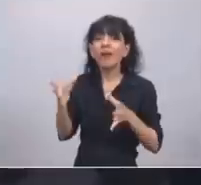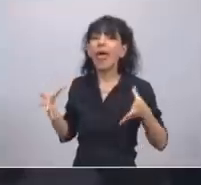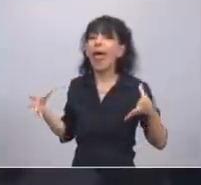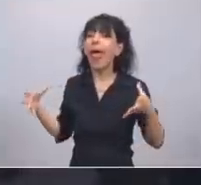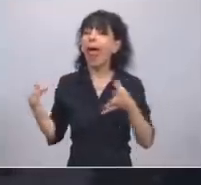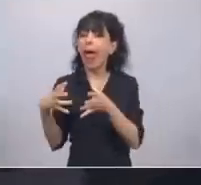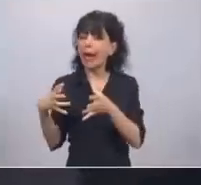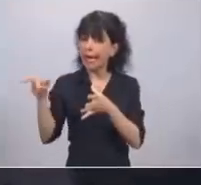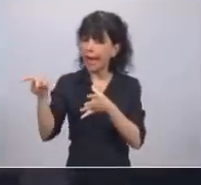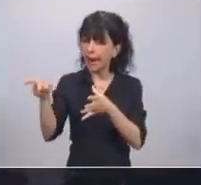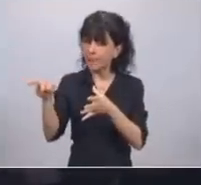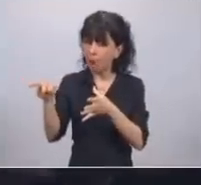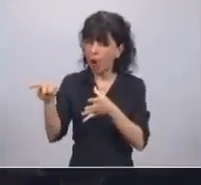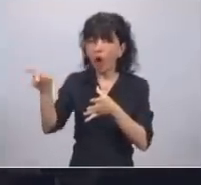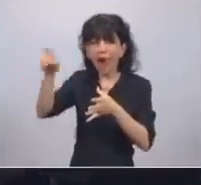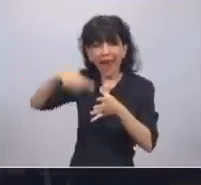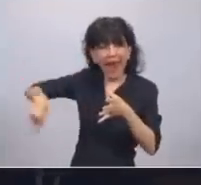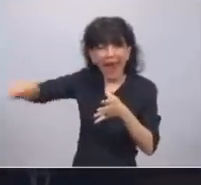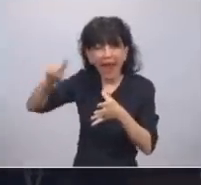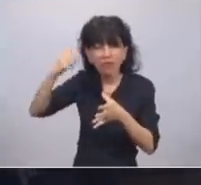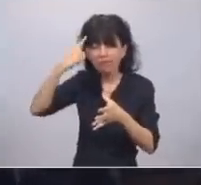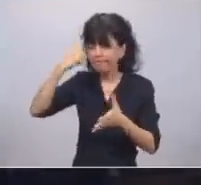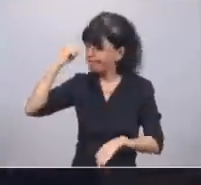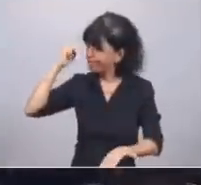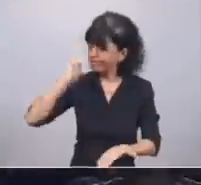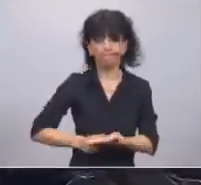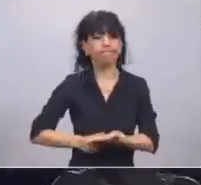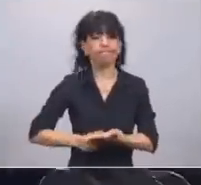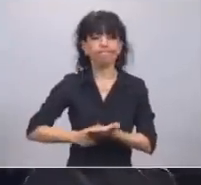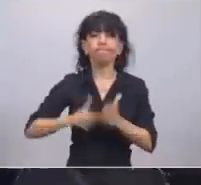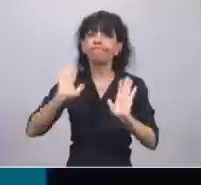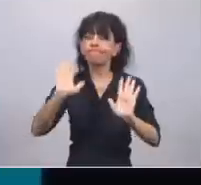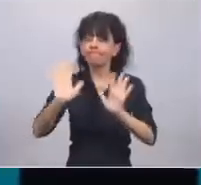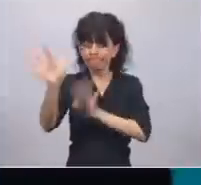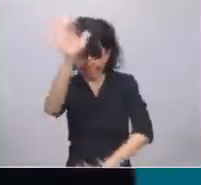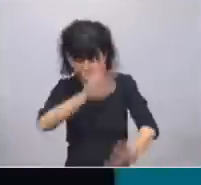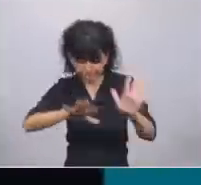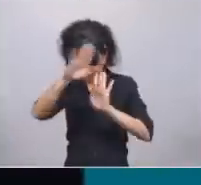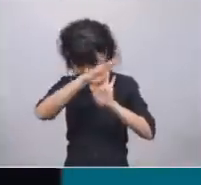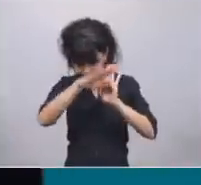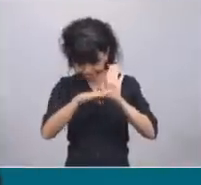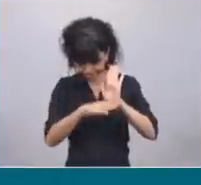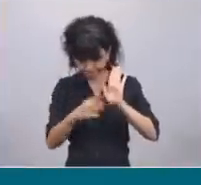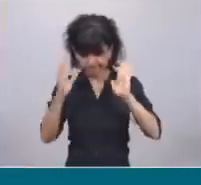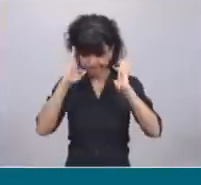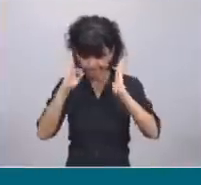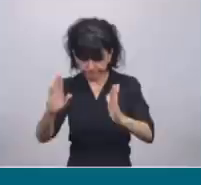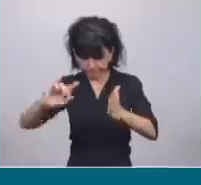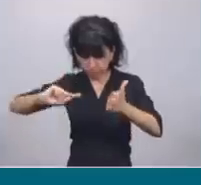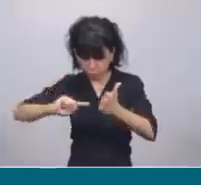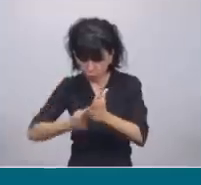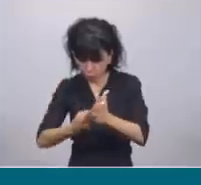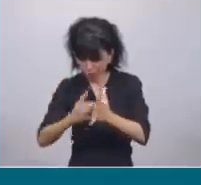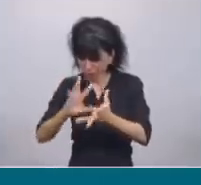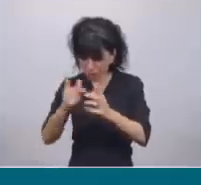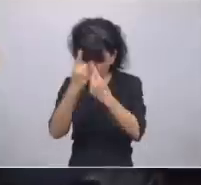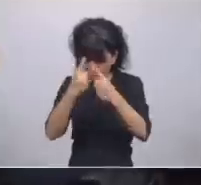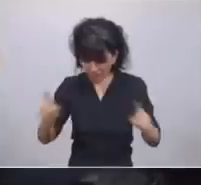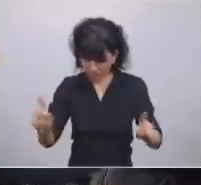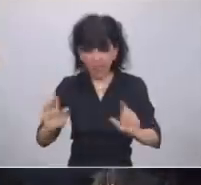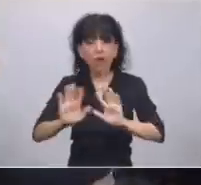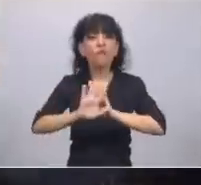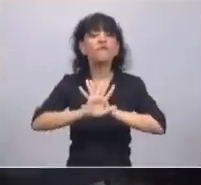decidió armar un programa de gobierno, repensar la ciudad, terminar con